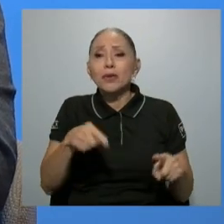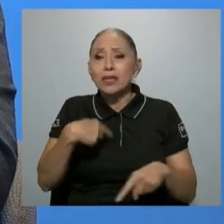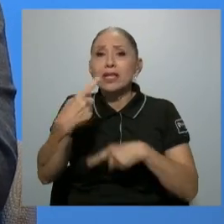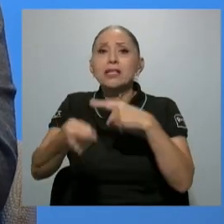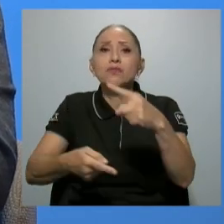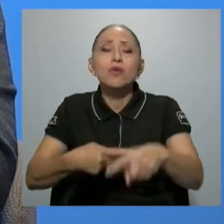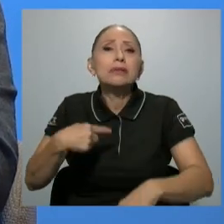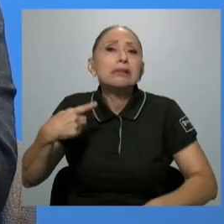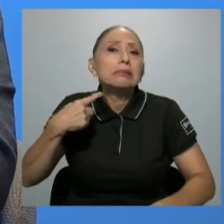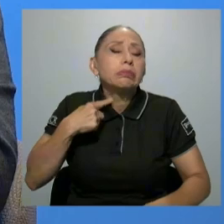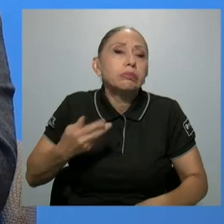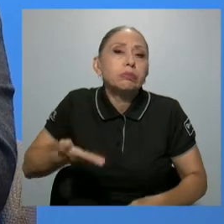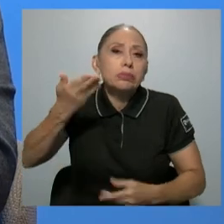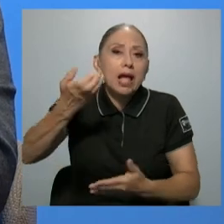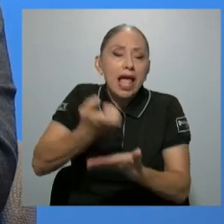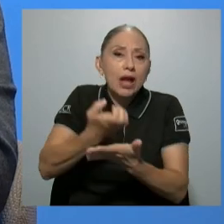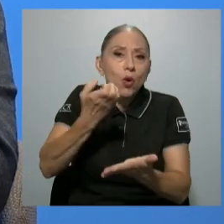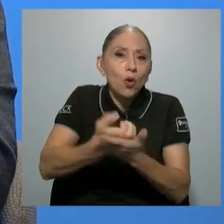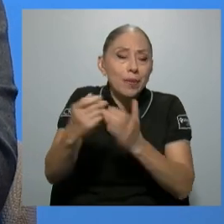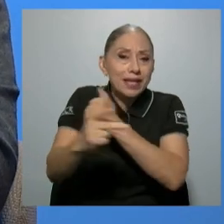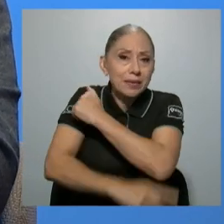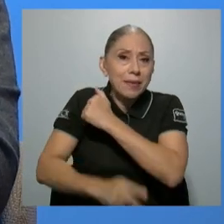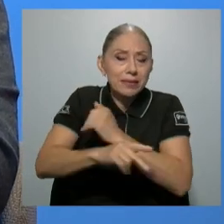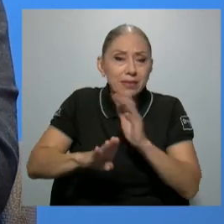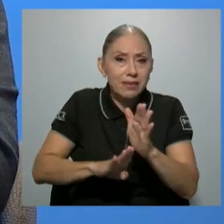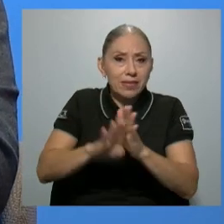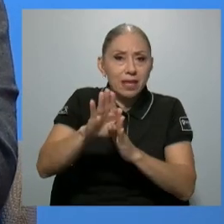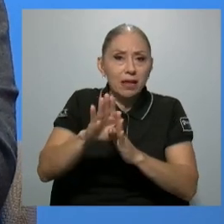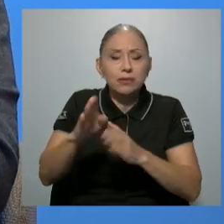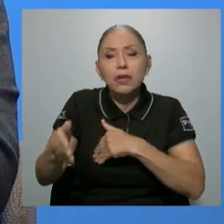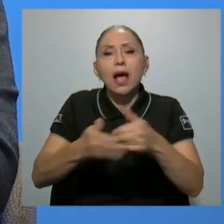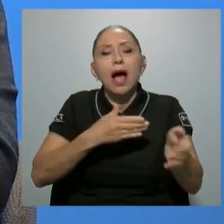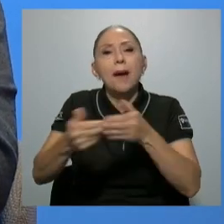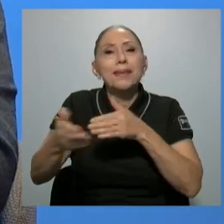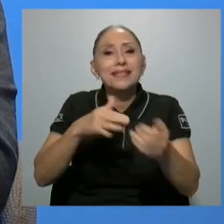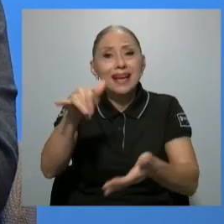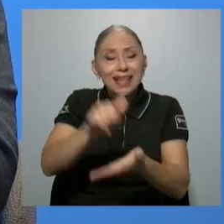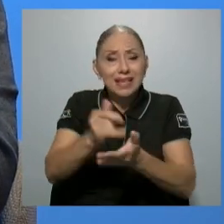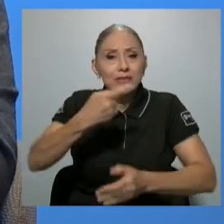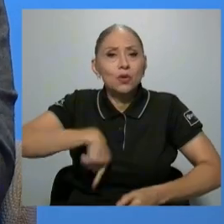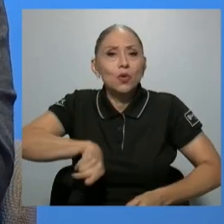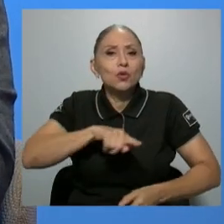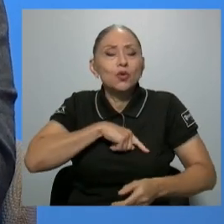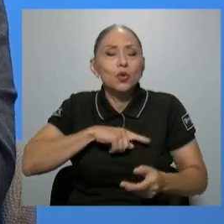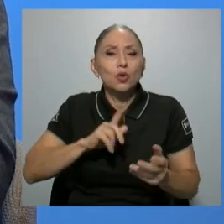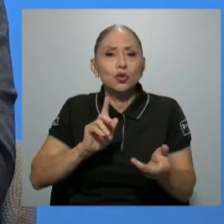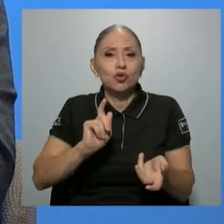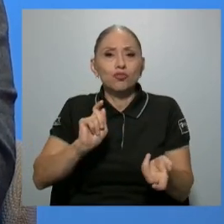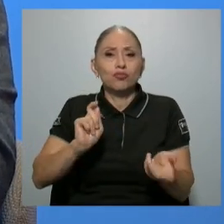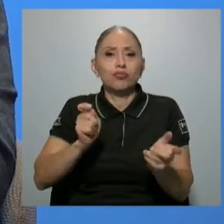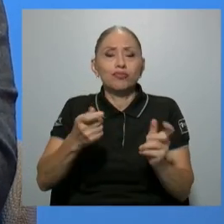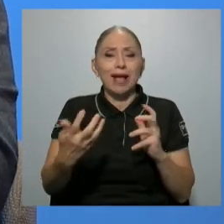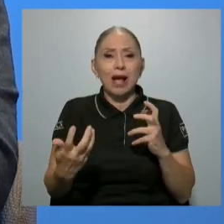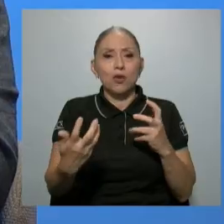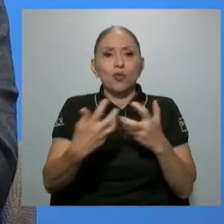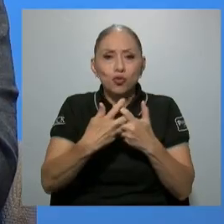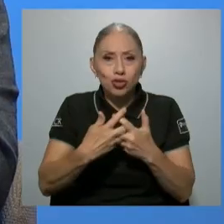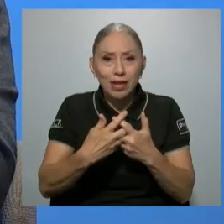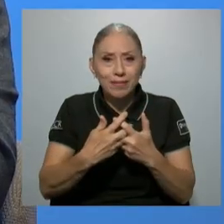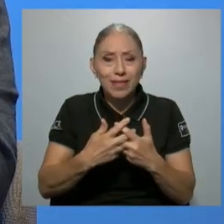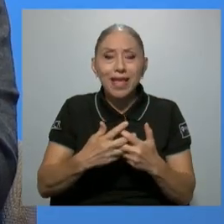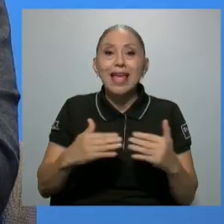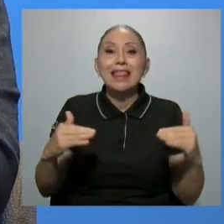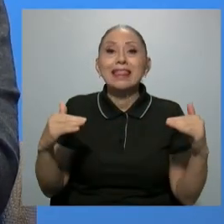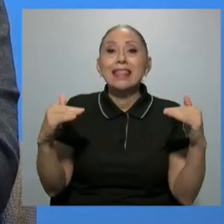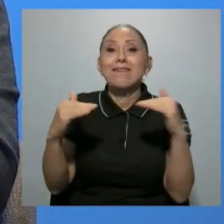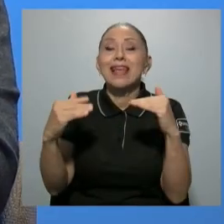dígitos, digamos, en economías incluso avanzadas. Y a pesar de eso, hicimos el ajuste, se redujeron los niveles inflacionarios,